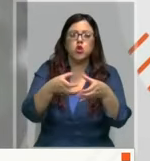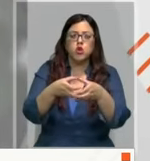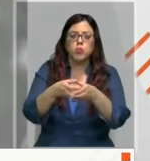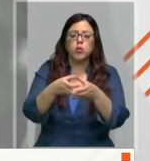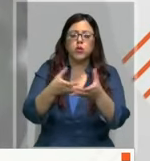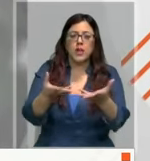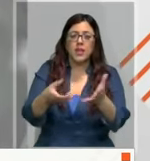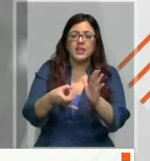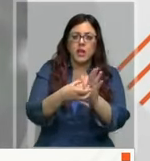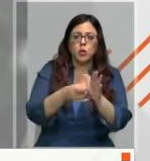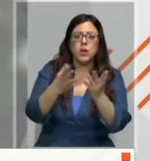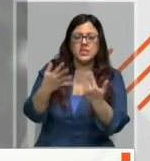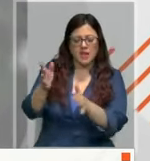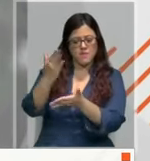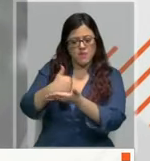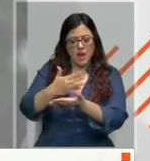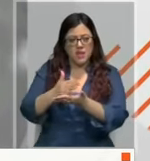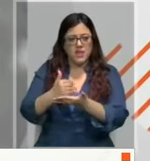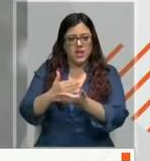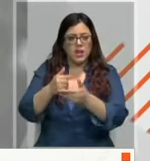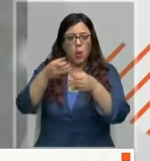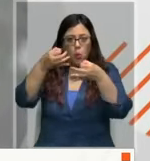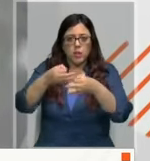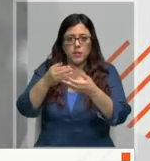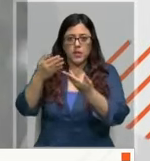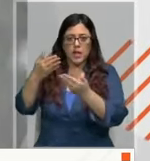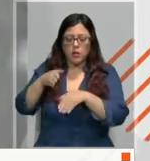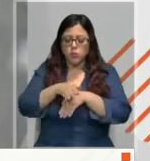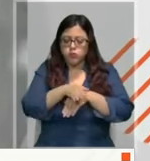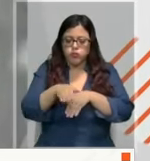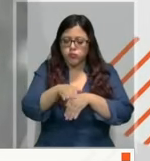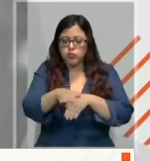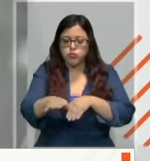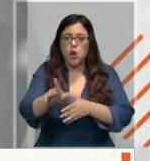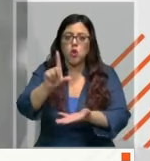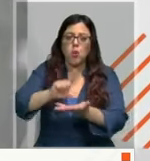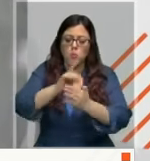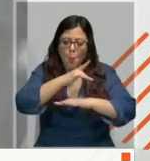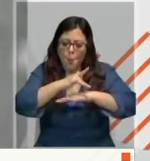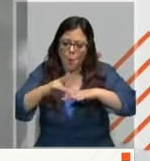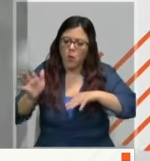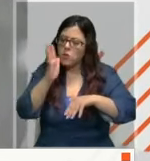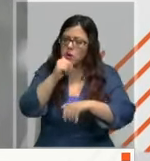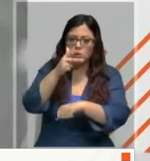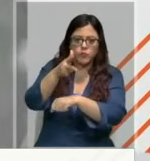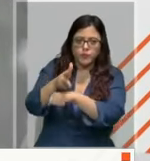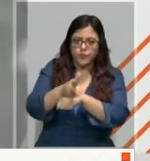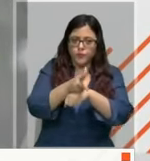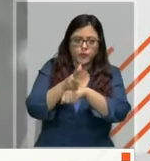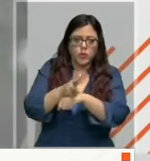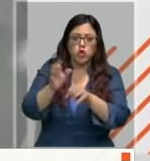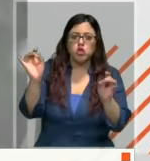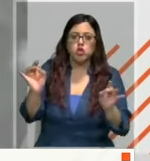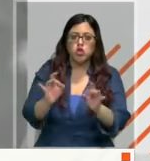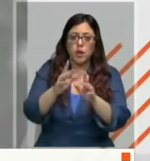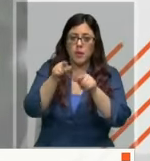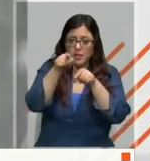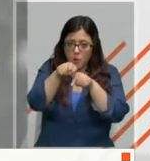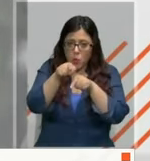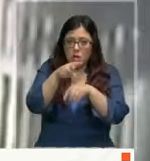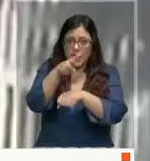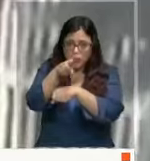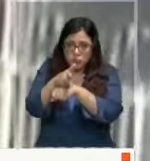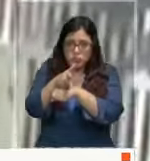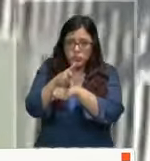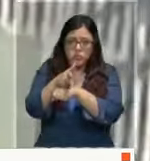tenido todo calculado, lo condujeron hasta llegar a un sitio eriazo donde casi no habían cámaras de seguridad, salvo por este registro, donde